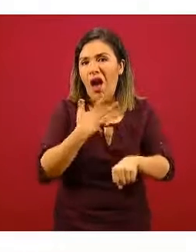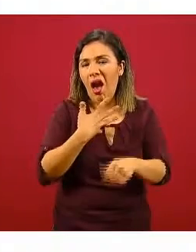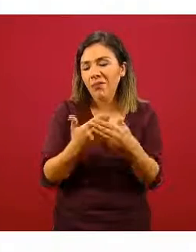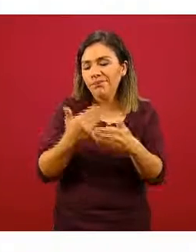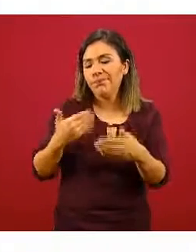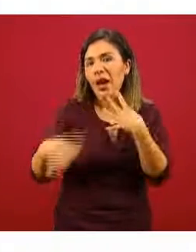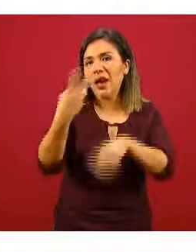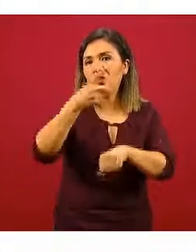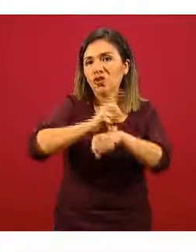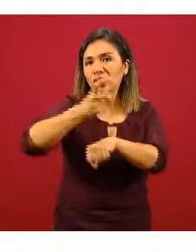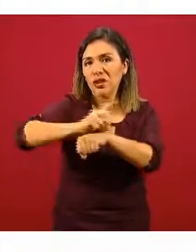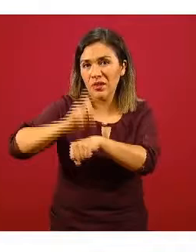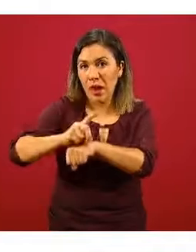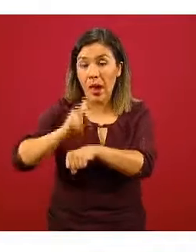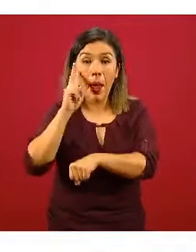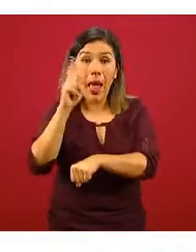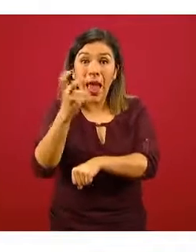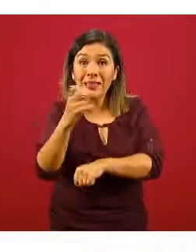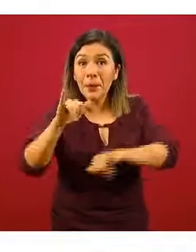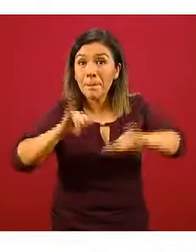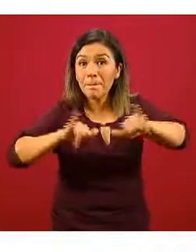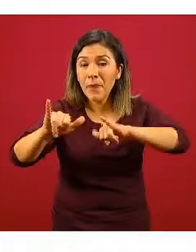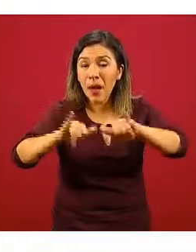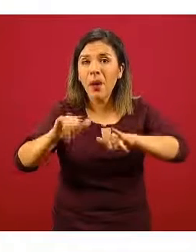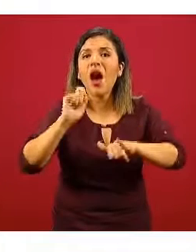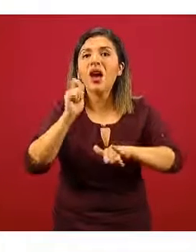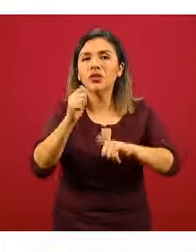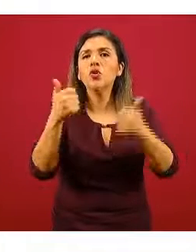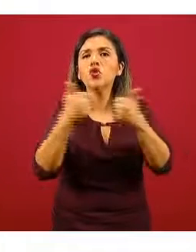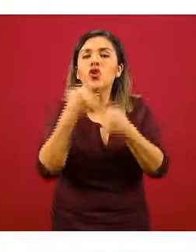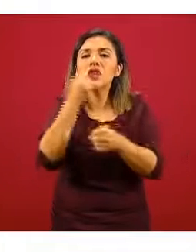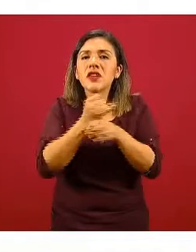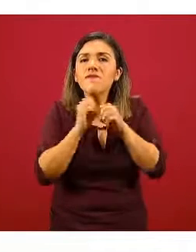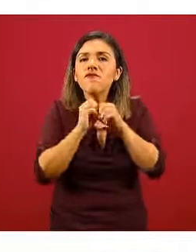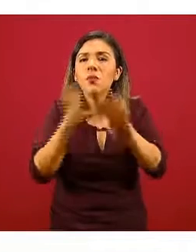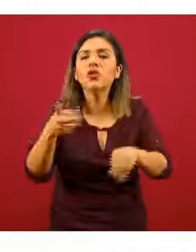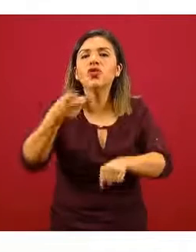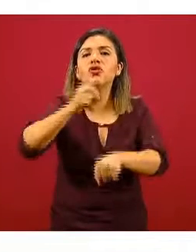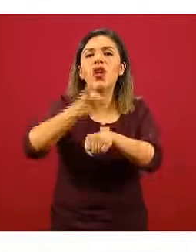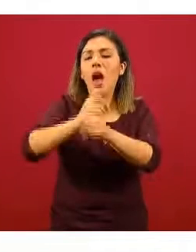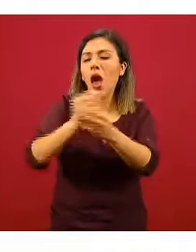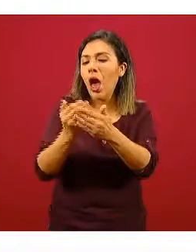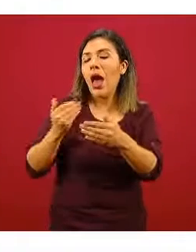de la epidemia, dado que este mapa está trabajado con los datos de los últimos